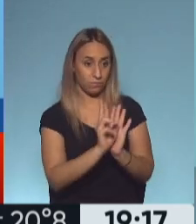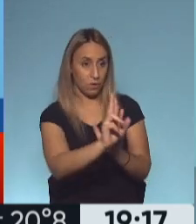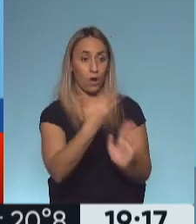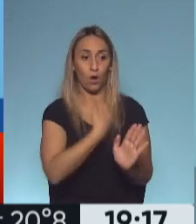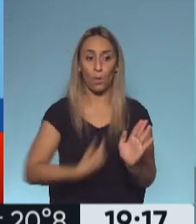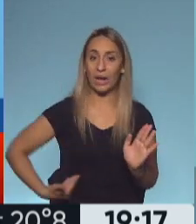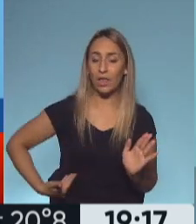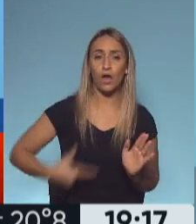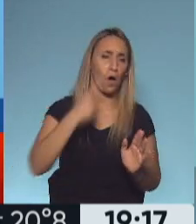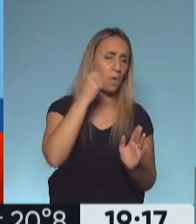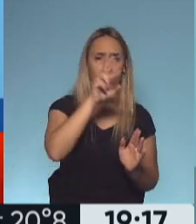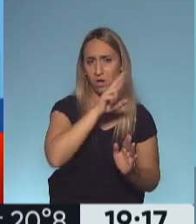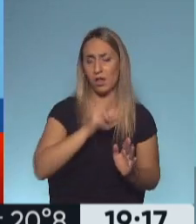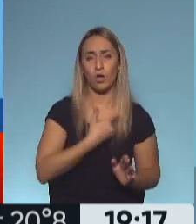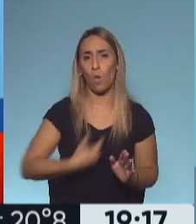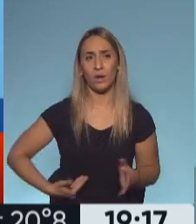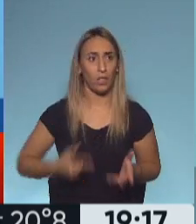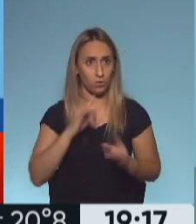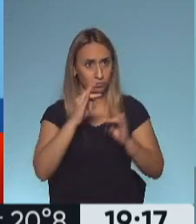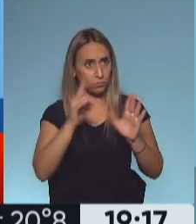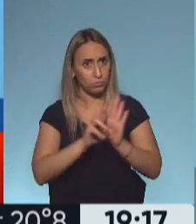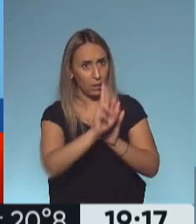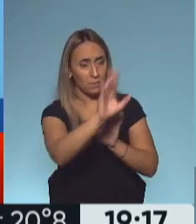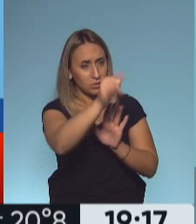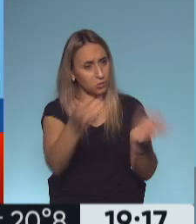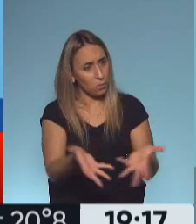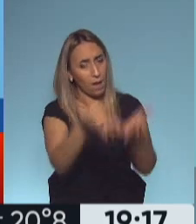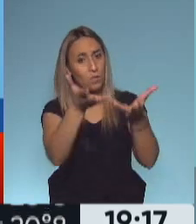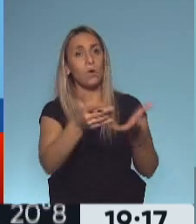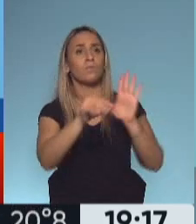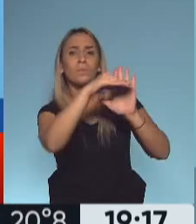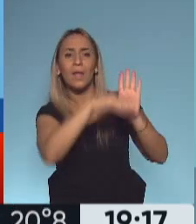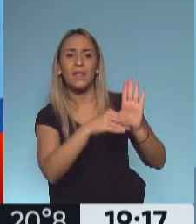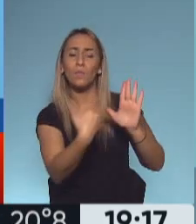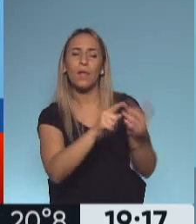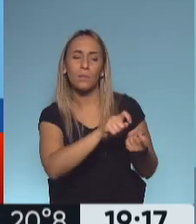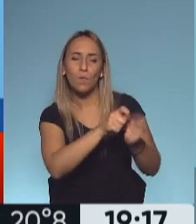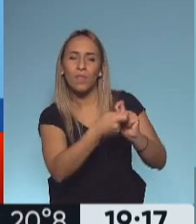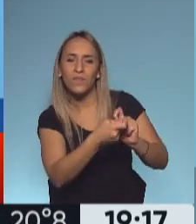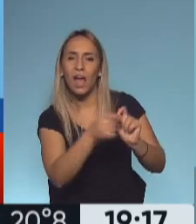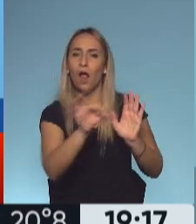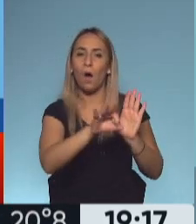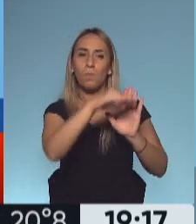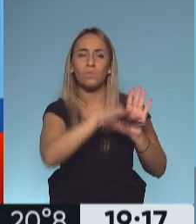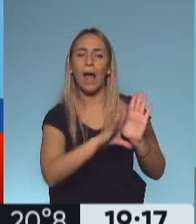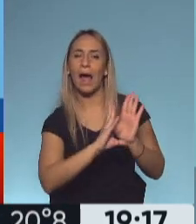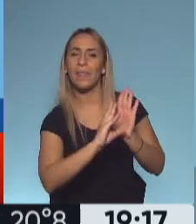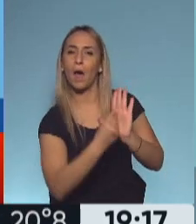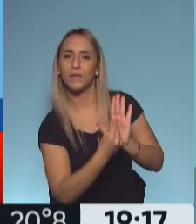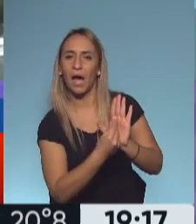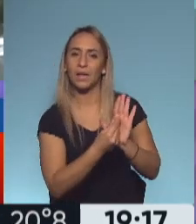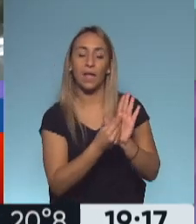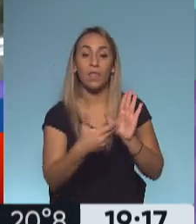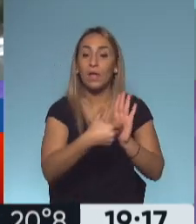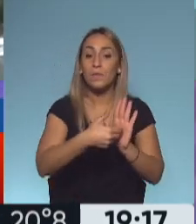gobernadores y gobernadoras de ampliar y de ajustar esas medidas en función de la situación epidemiológica y de la realidad de